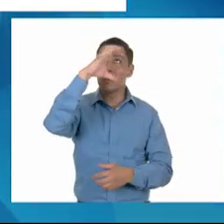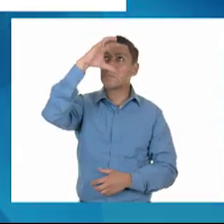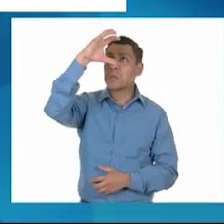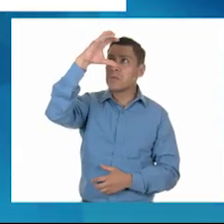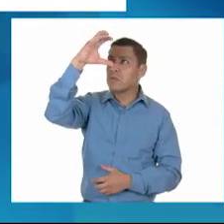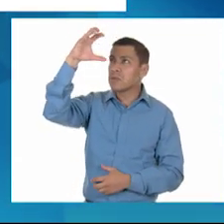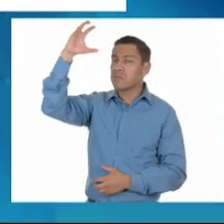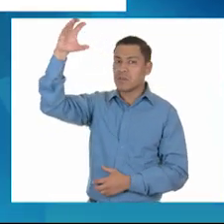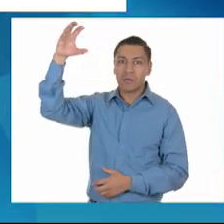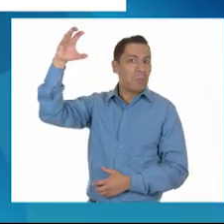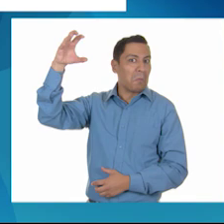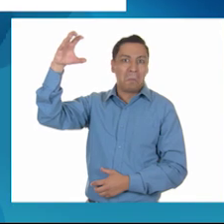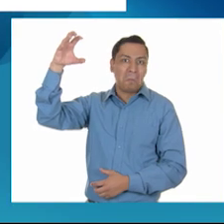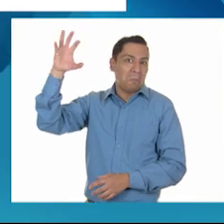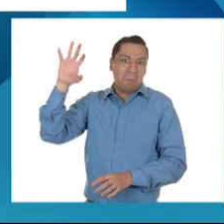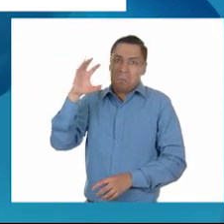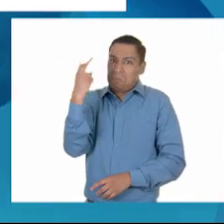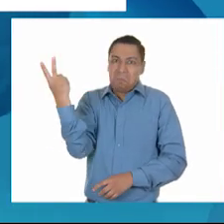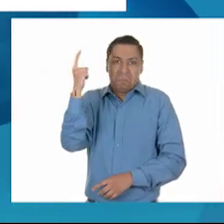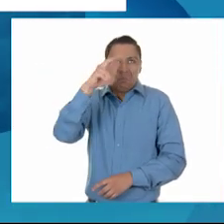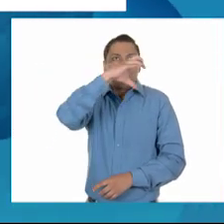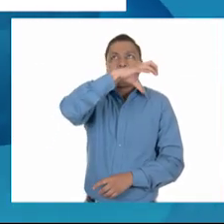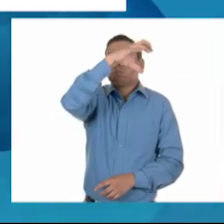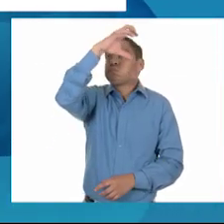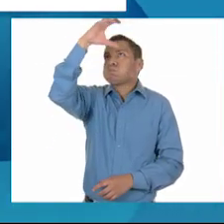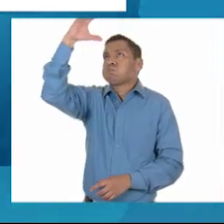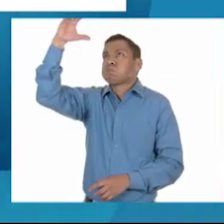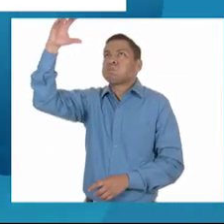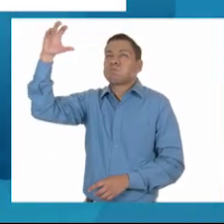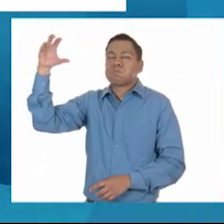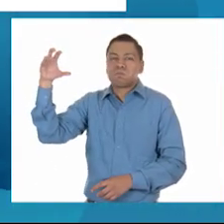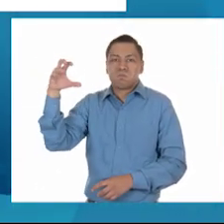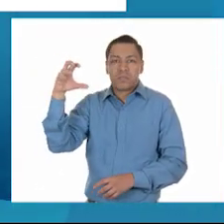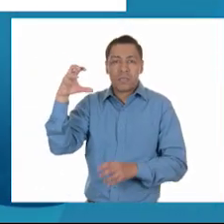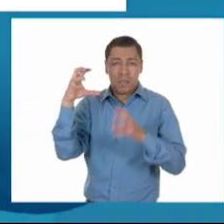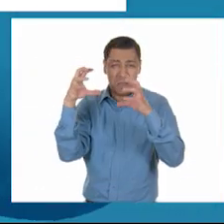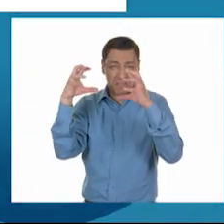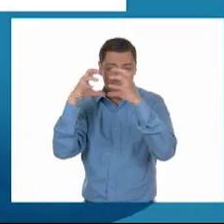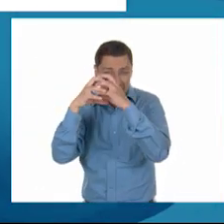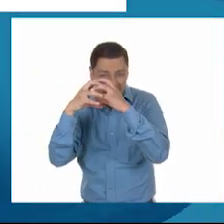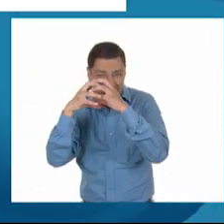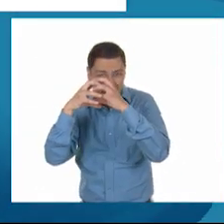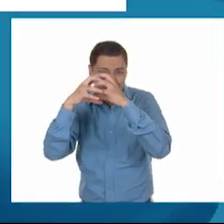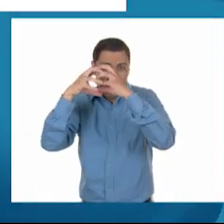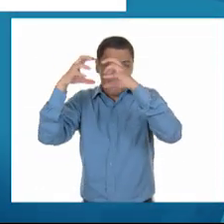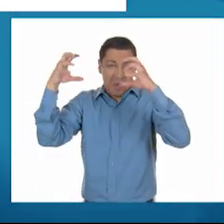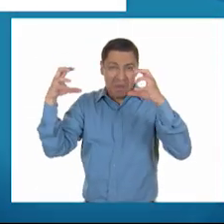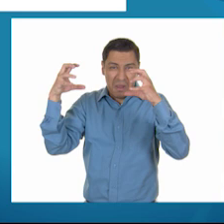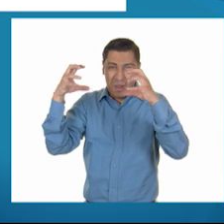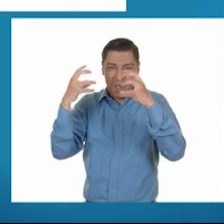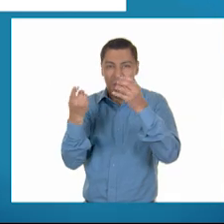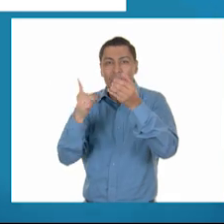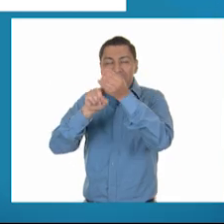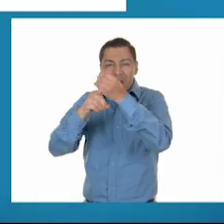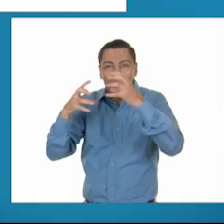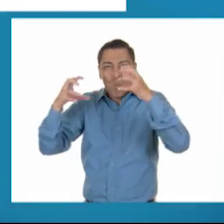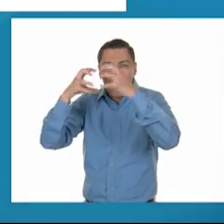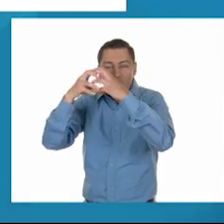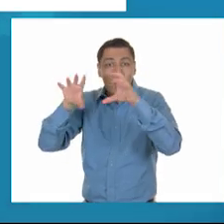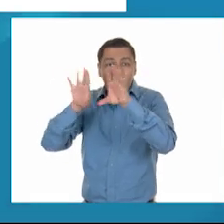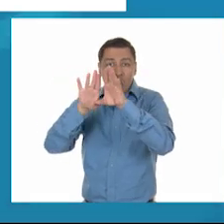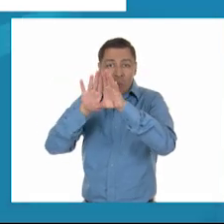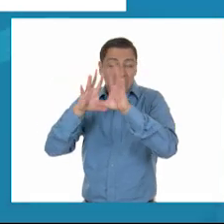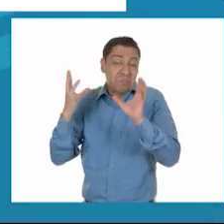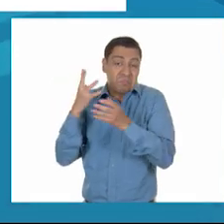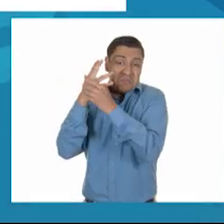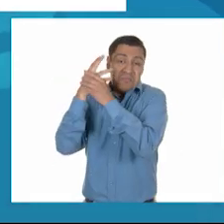Dijo que la esfera no tiene límites, aunque esté cerrada en sí misma. ¿Está bien?